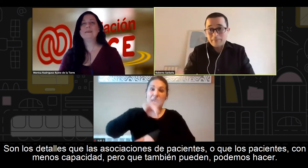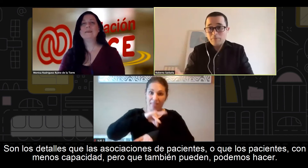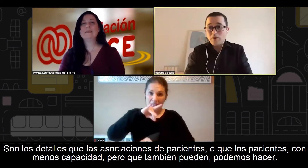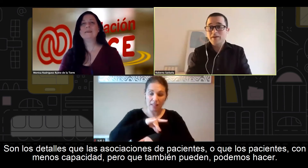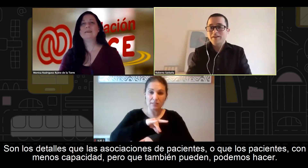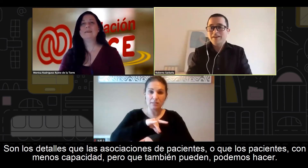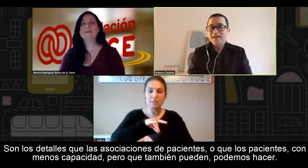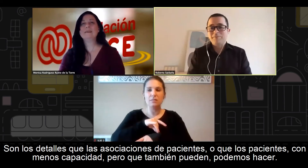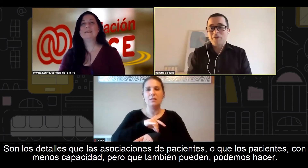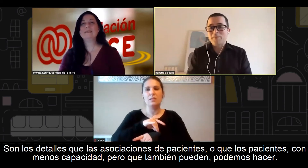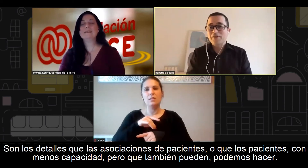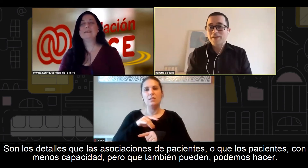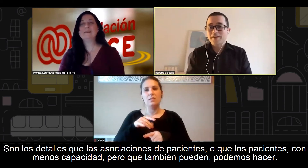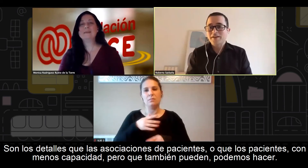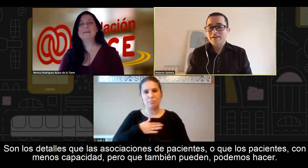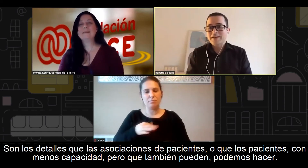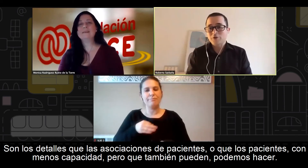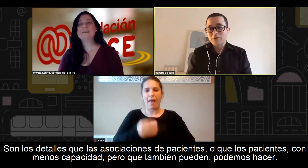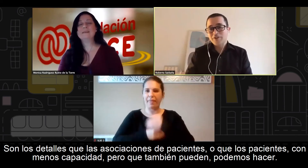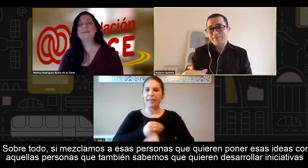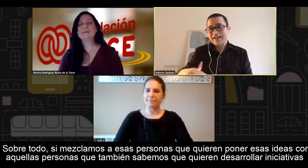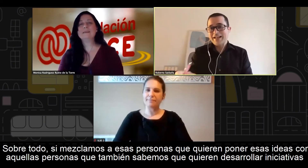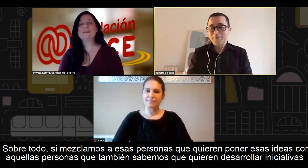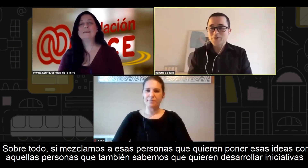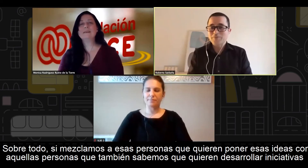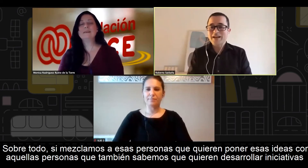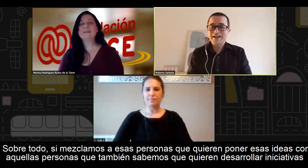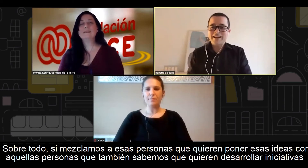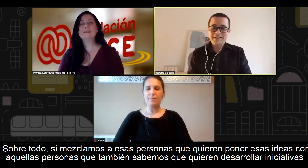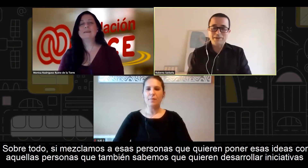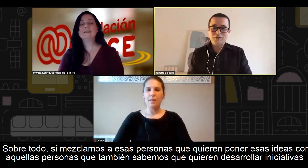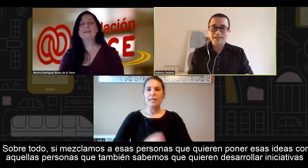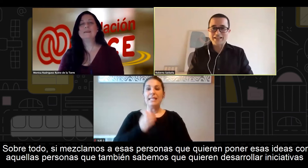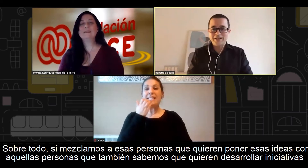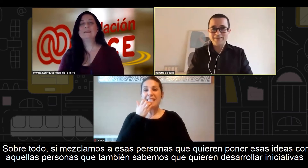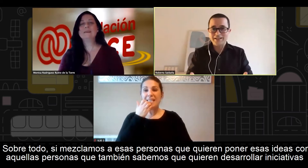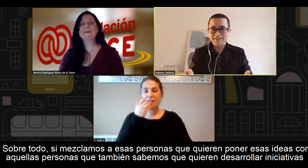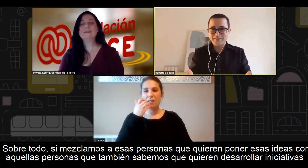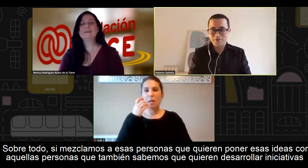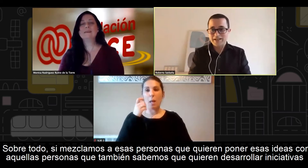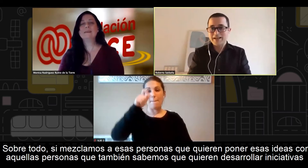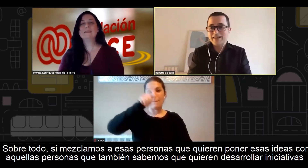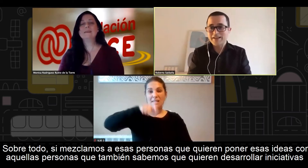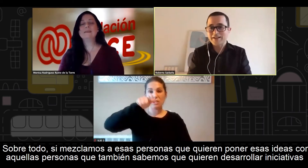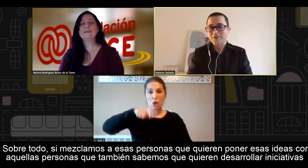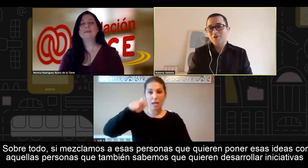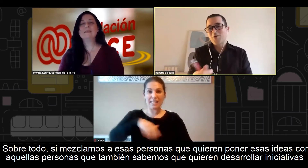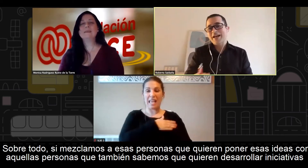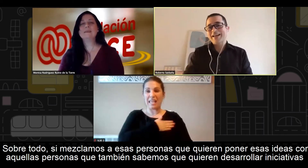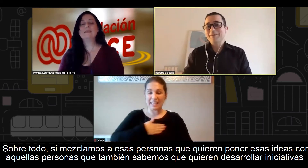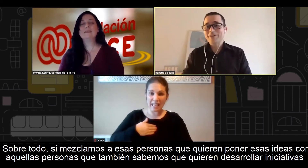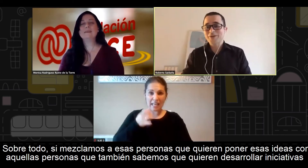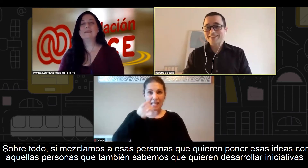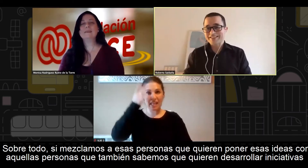también podemos hacer. Y sobre todo si mezclamos a esas personas que quieren poner esas ideas con